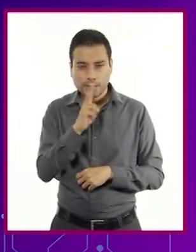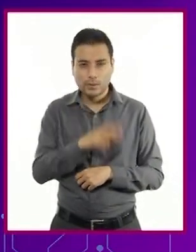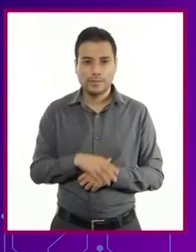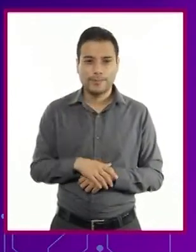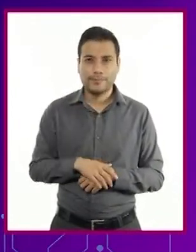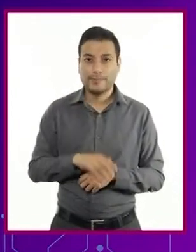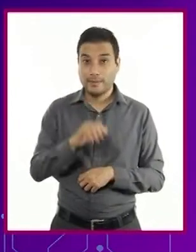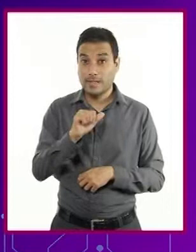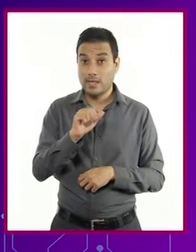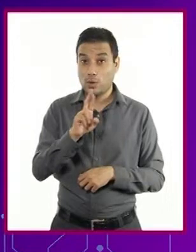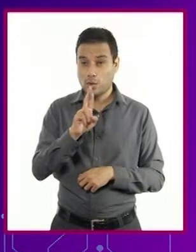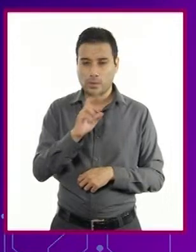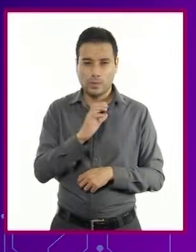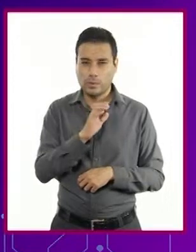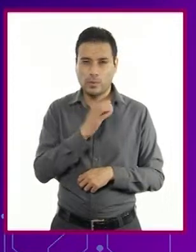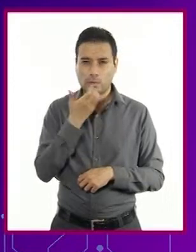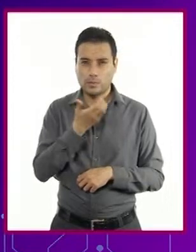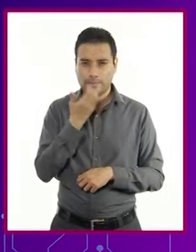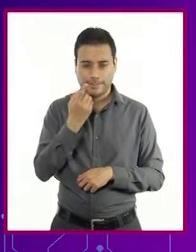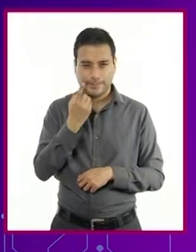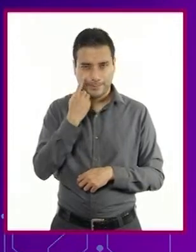argón los que constituyen el